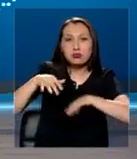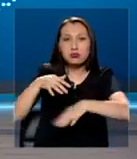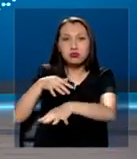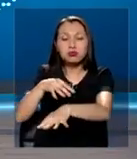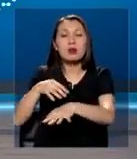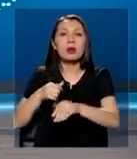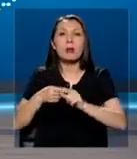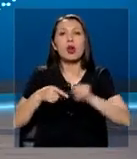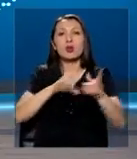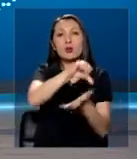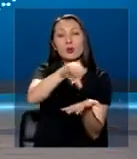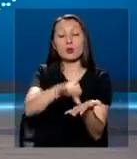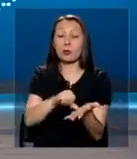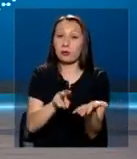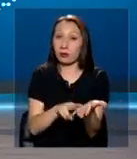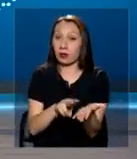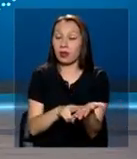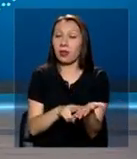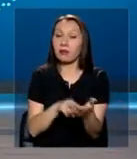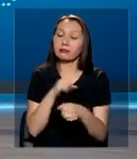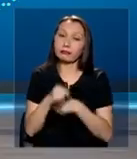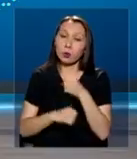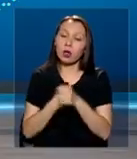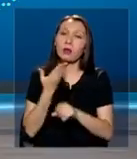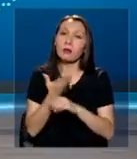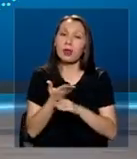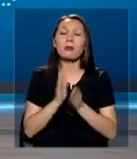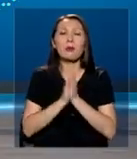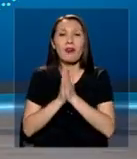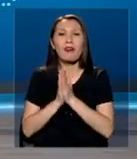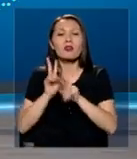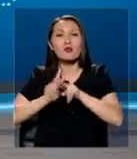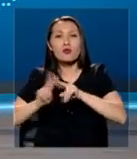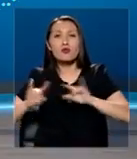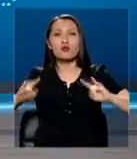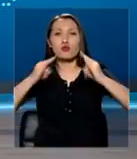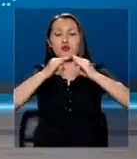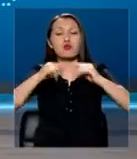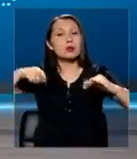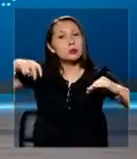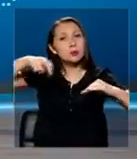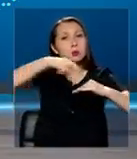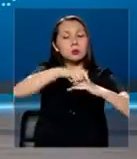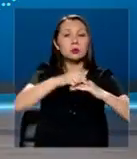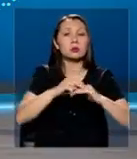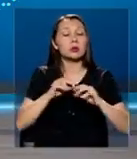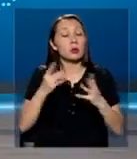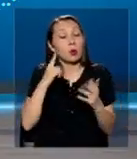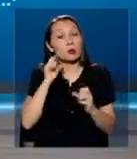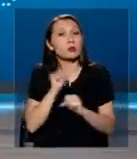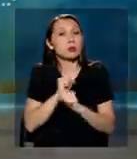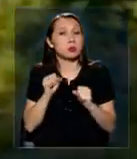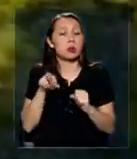zona urbana. La verdad es que llevan años pidiendo una pasarela para evitar estos accidentes antes de que ocurra una